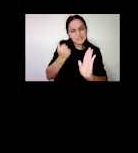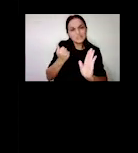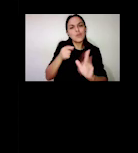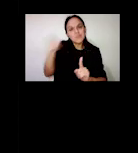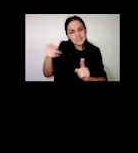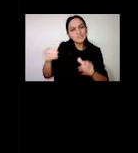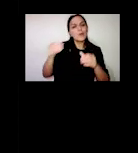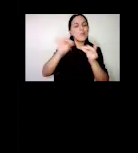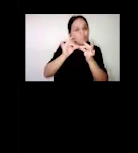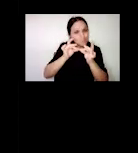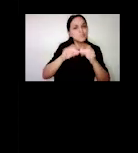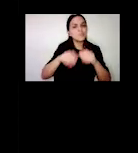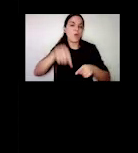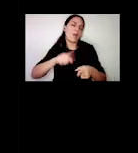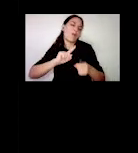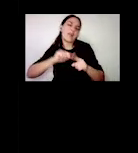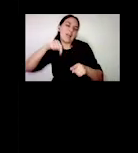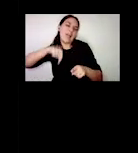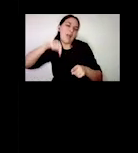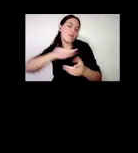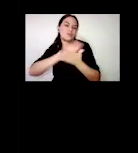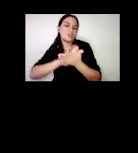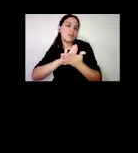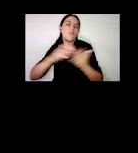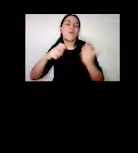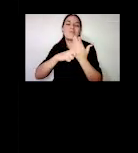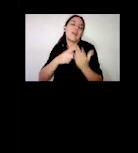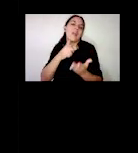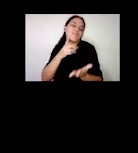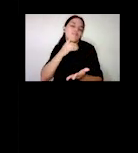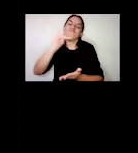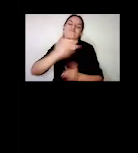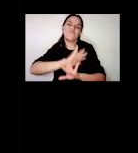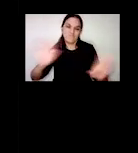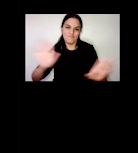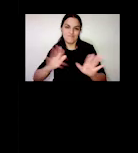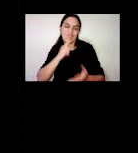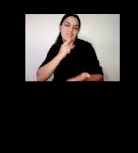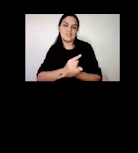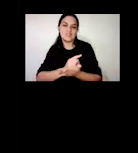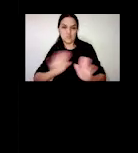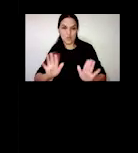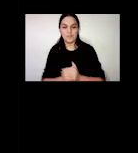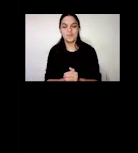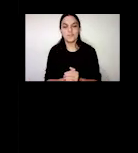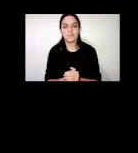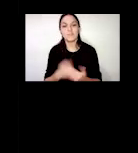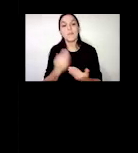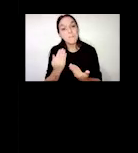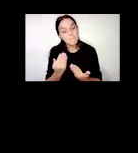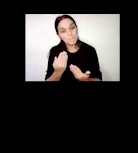zanjado el problema porque ya el fisco se pronunció, pero viene bien traer a cuento que